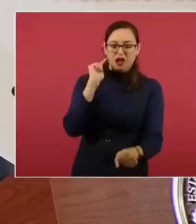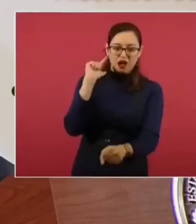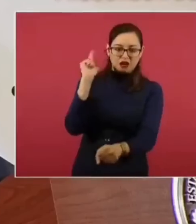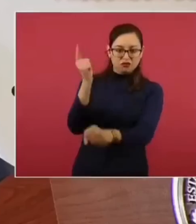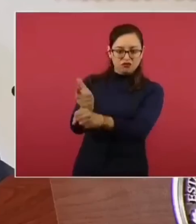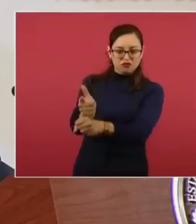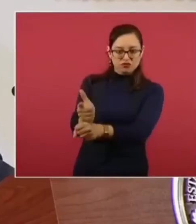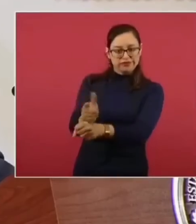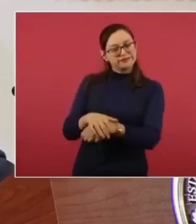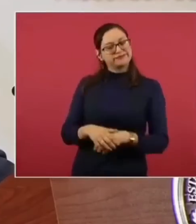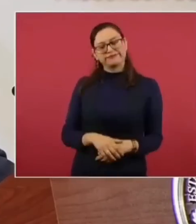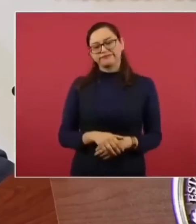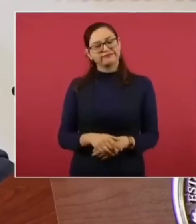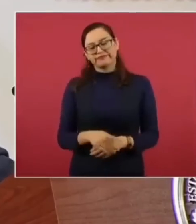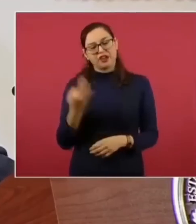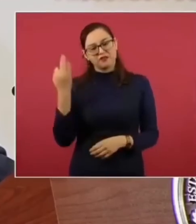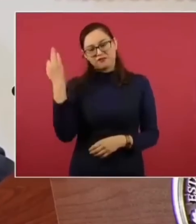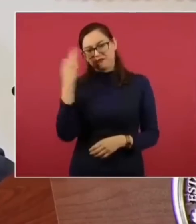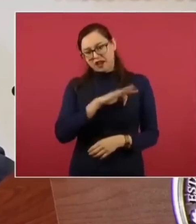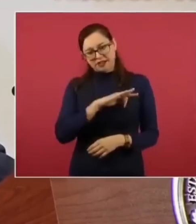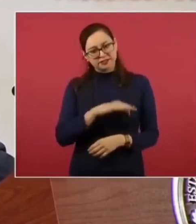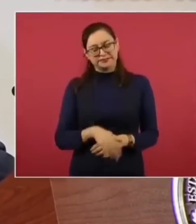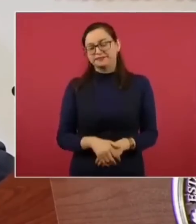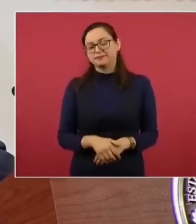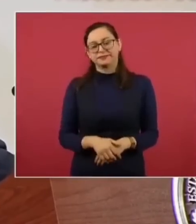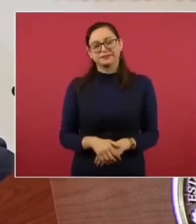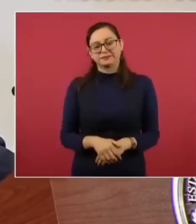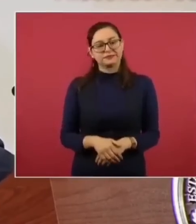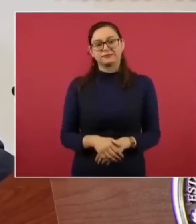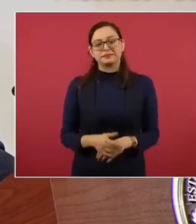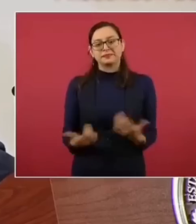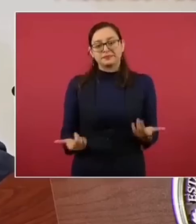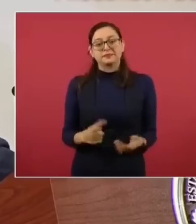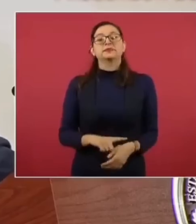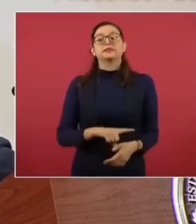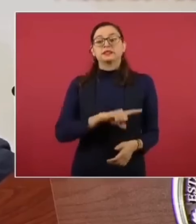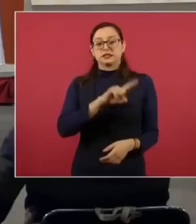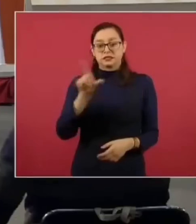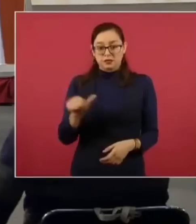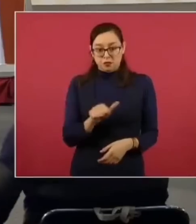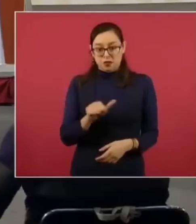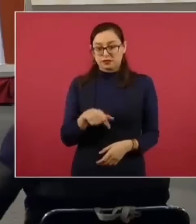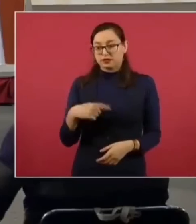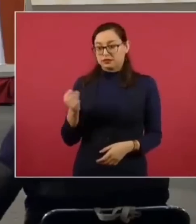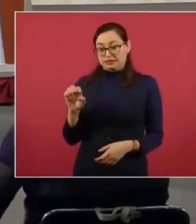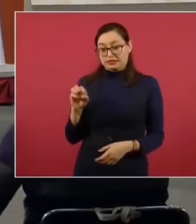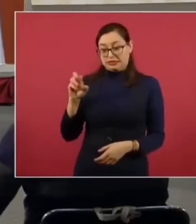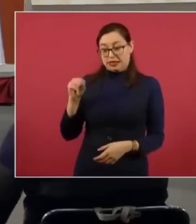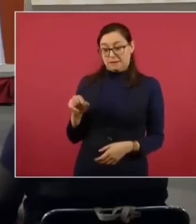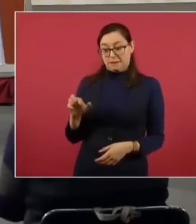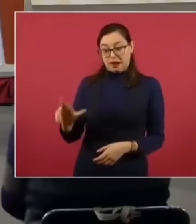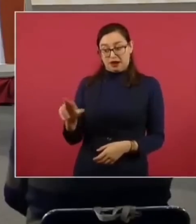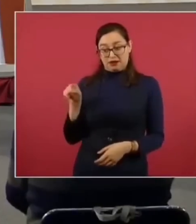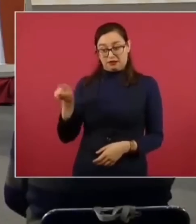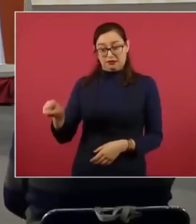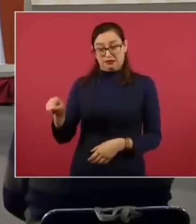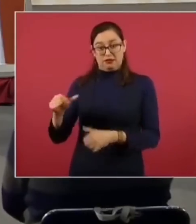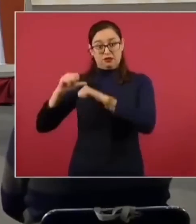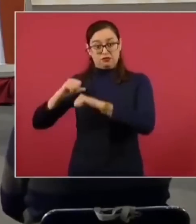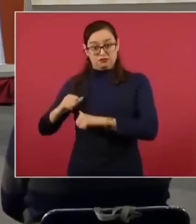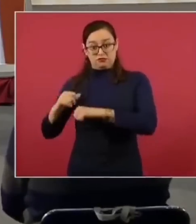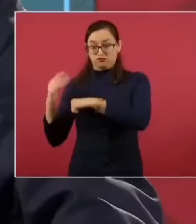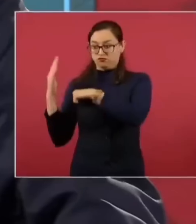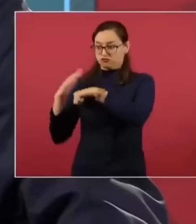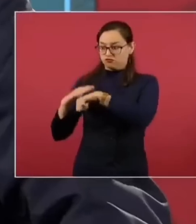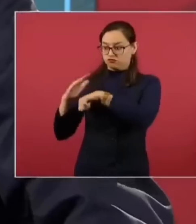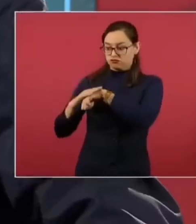la información que me transmitió el almirante fue en el sentido